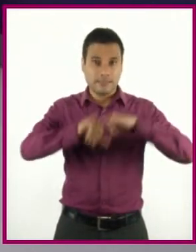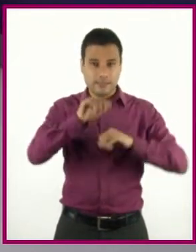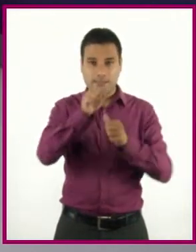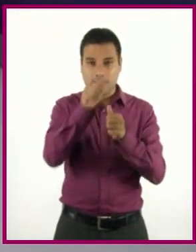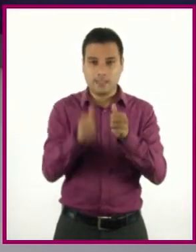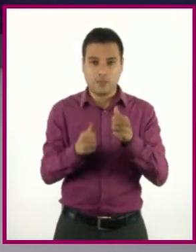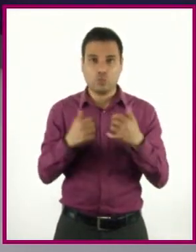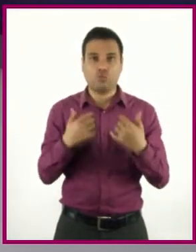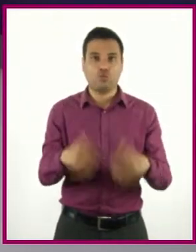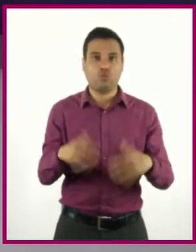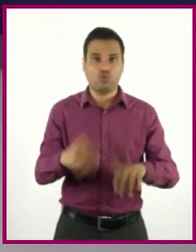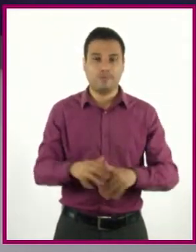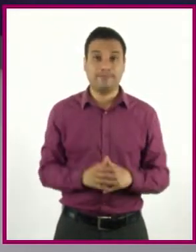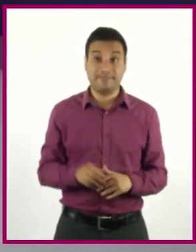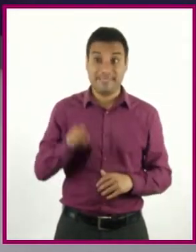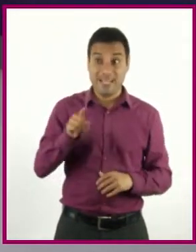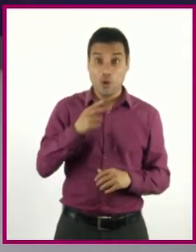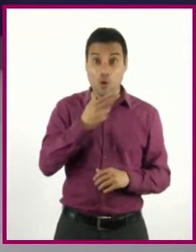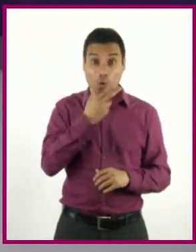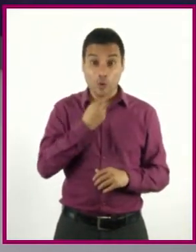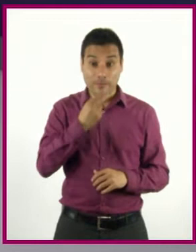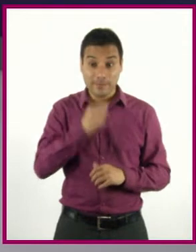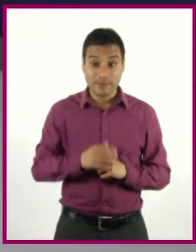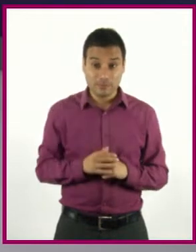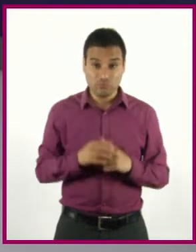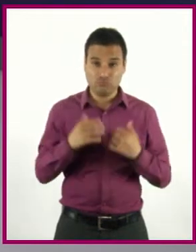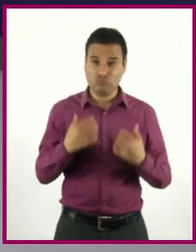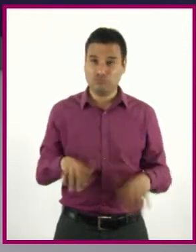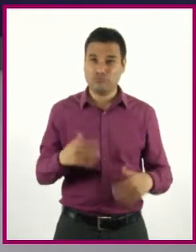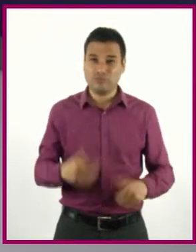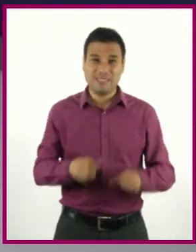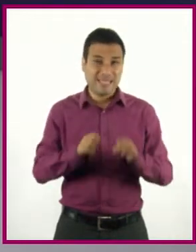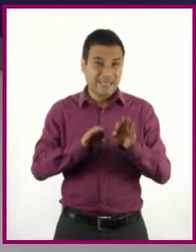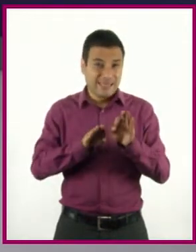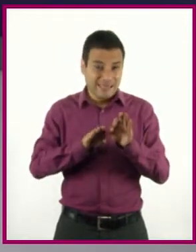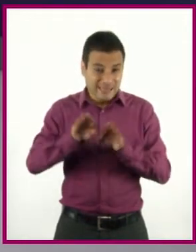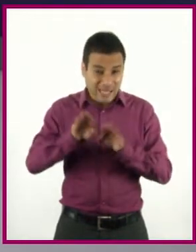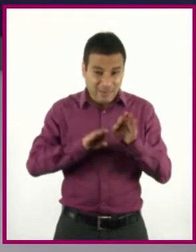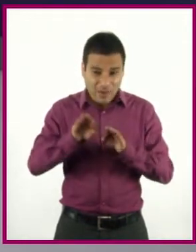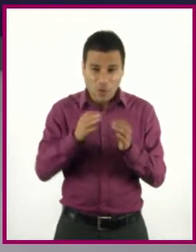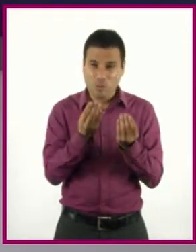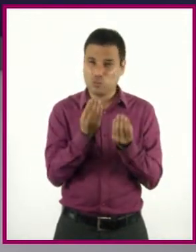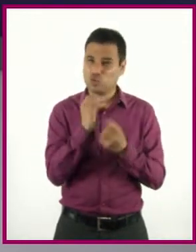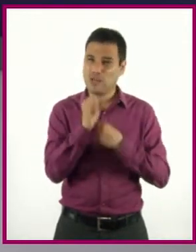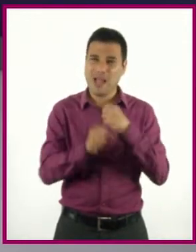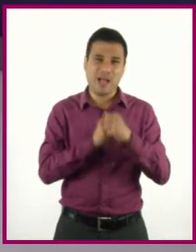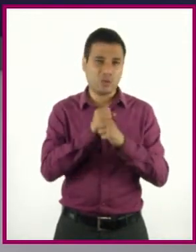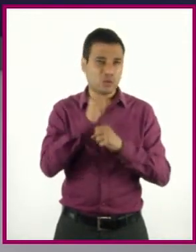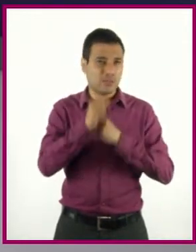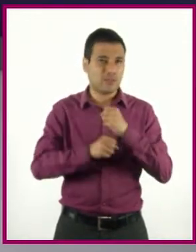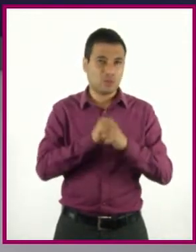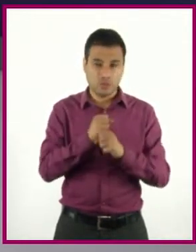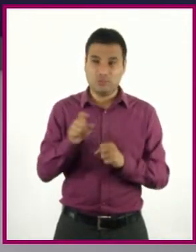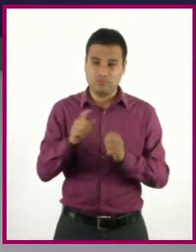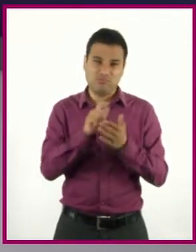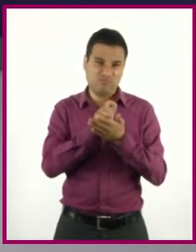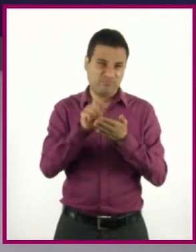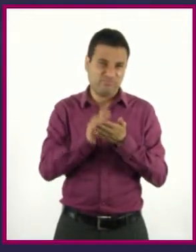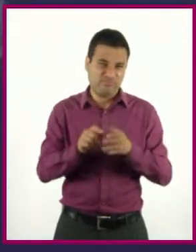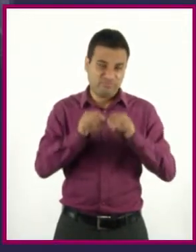La simetría para el doctor Moshinsky significó el trabajo de casi toda su vida y del cual divulgaba